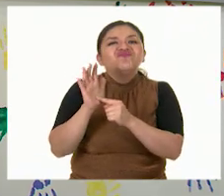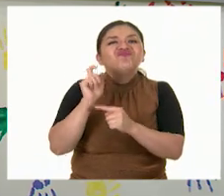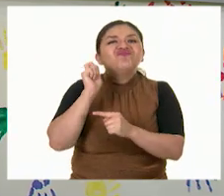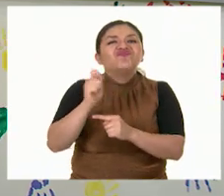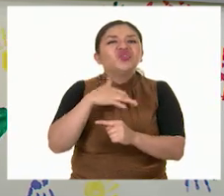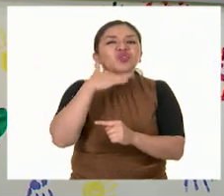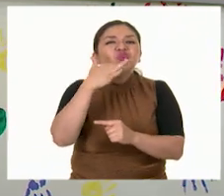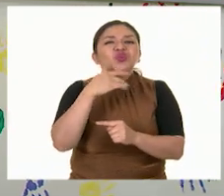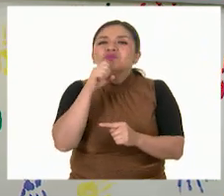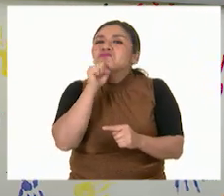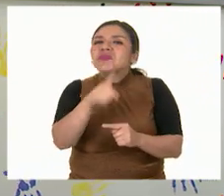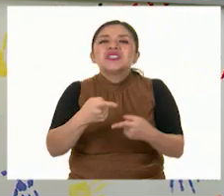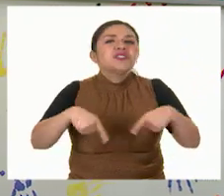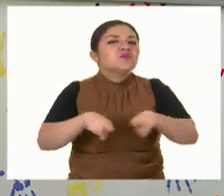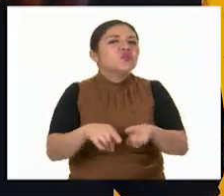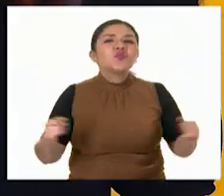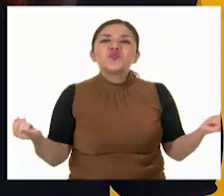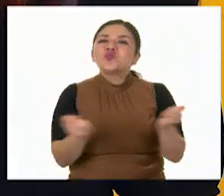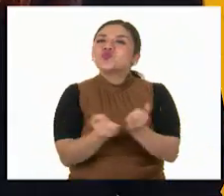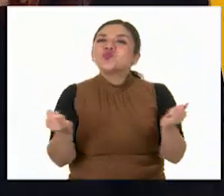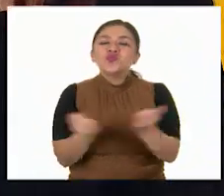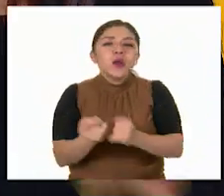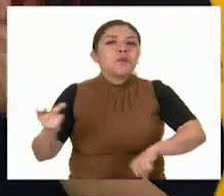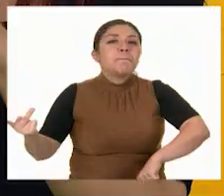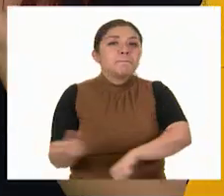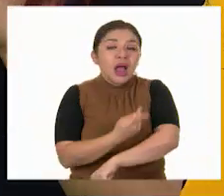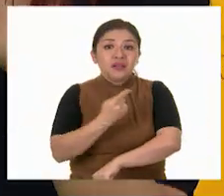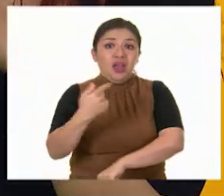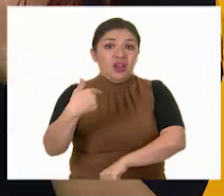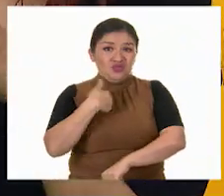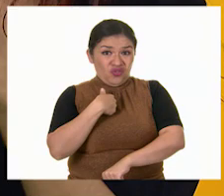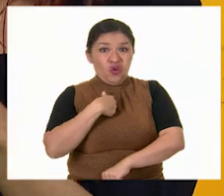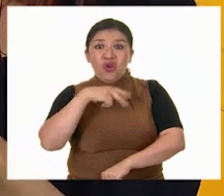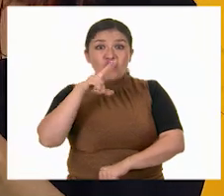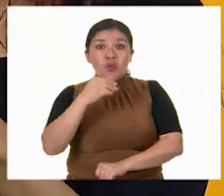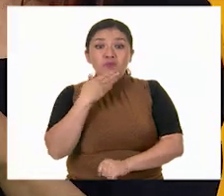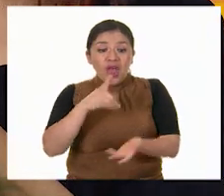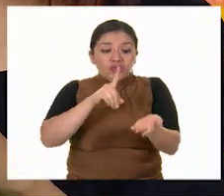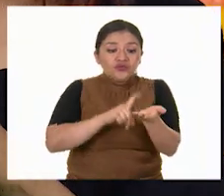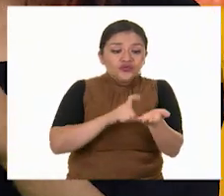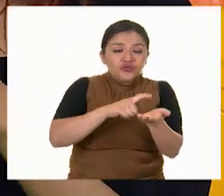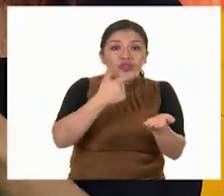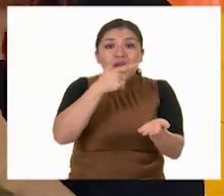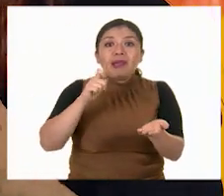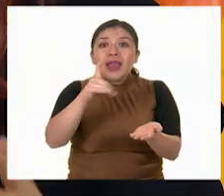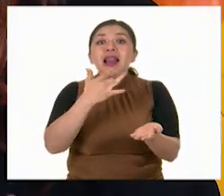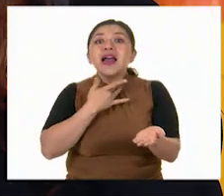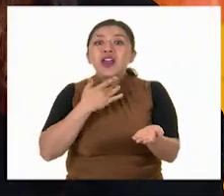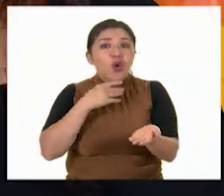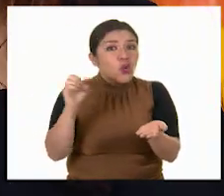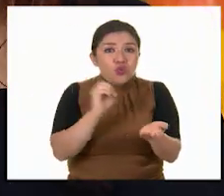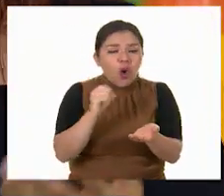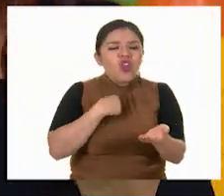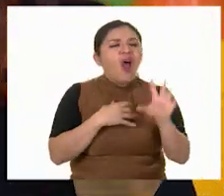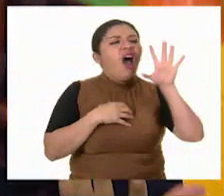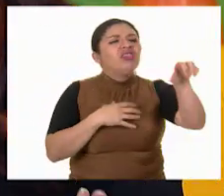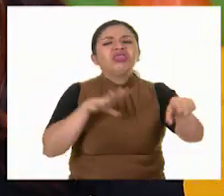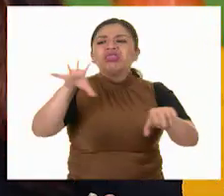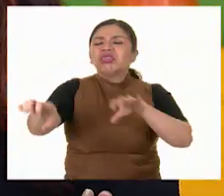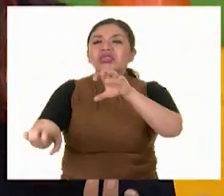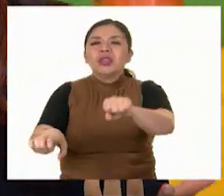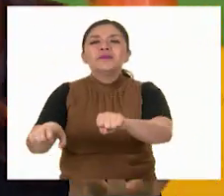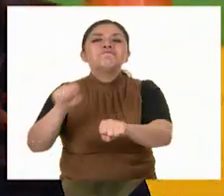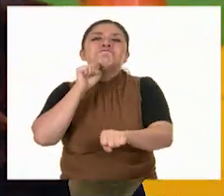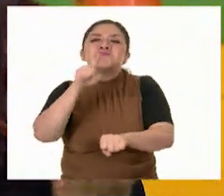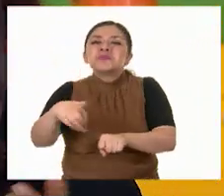Sí, es lo mismo, va a pasar que si no uso el gel antibacterial y toco un objeto más, los